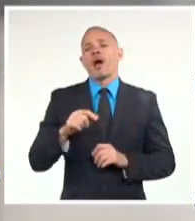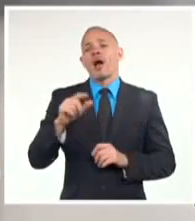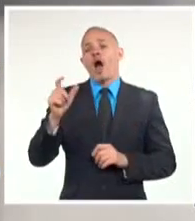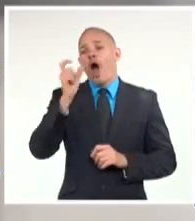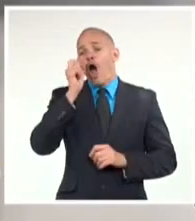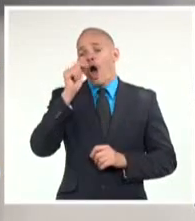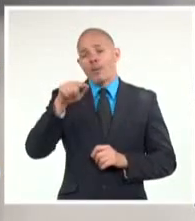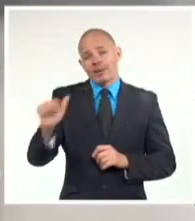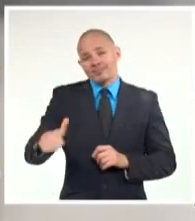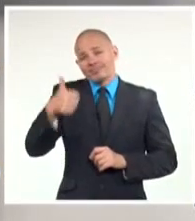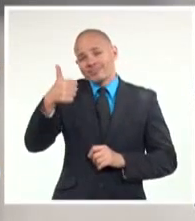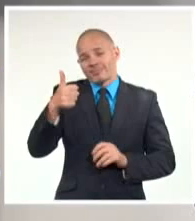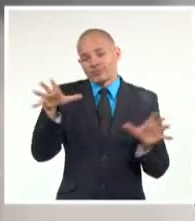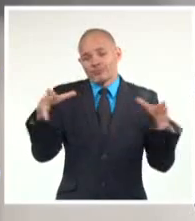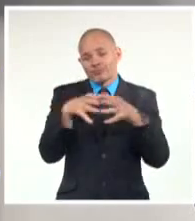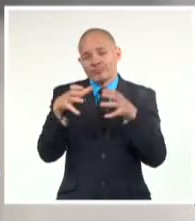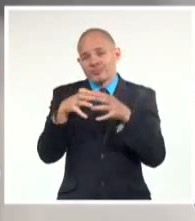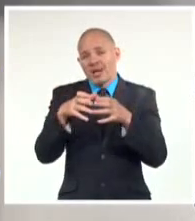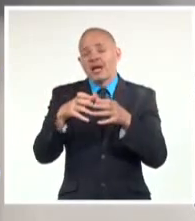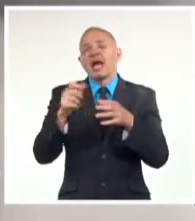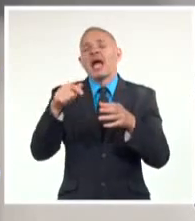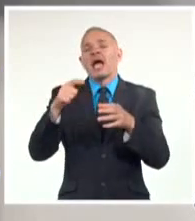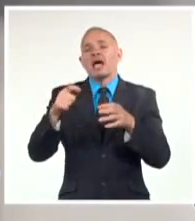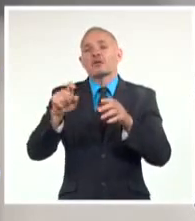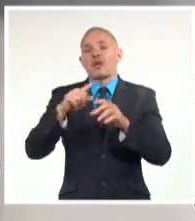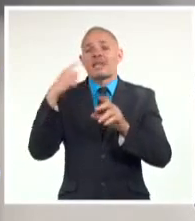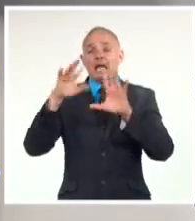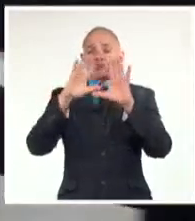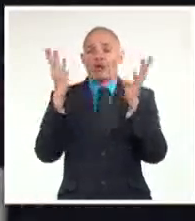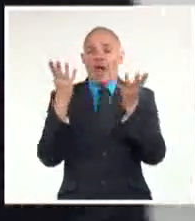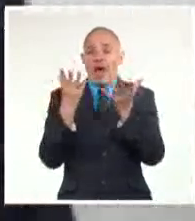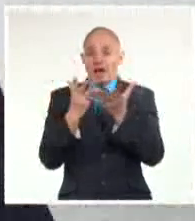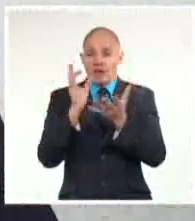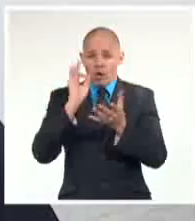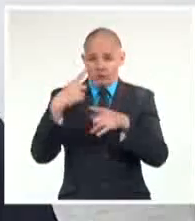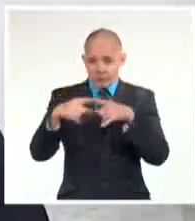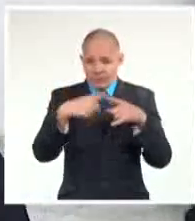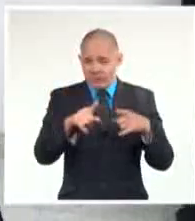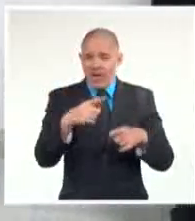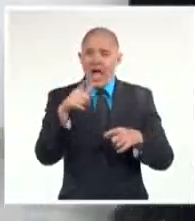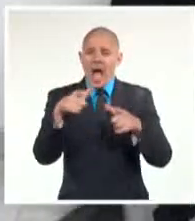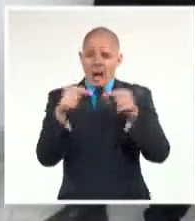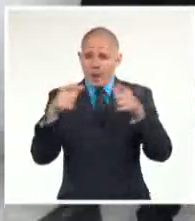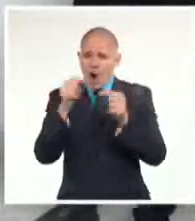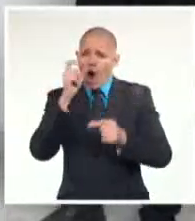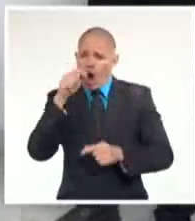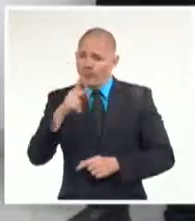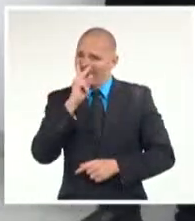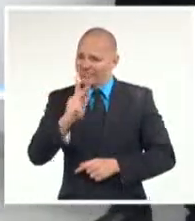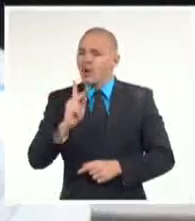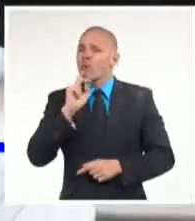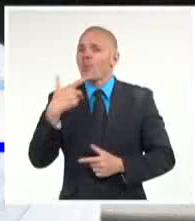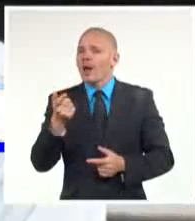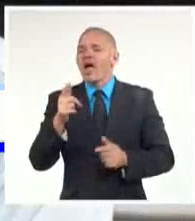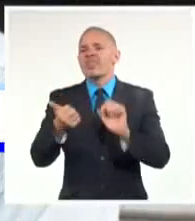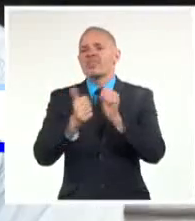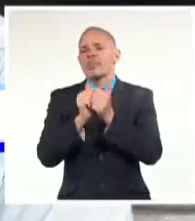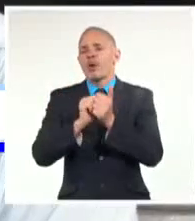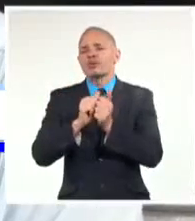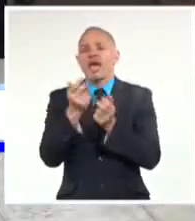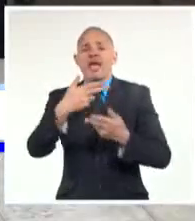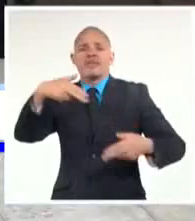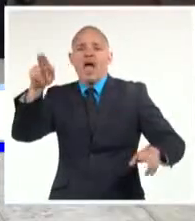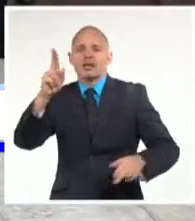Federación Internacional de Gimnasia, Morinori Watanabe. El visitante cumple con una agenda de trabajo en nuestro país, la segunda en solo